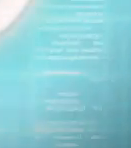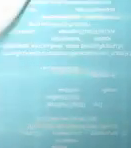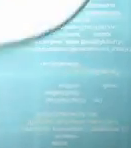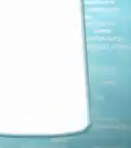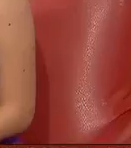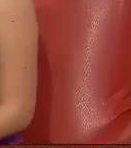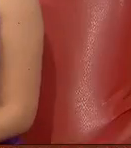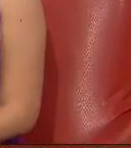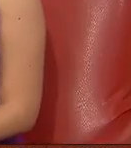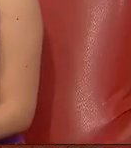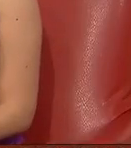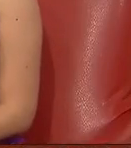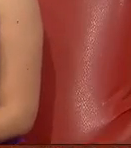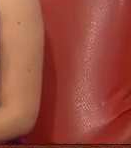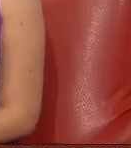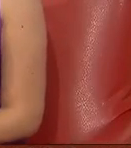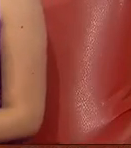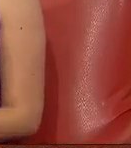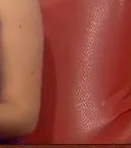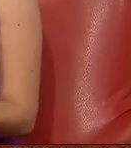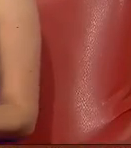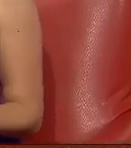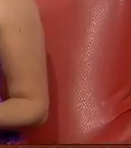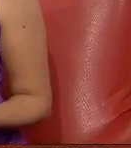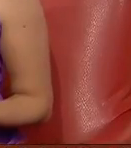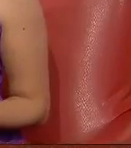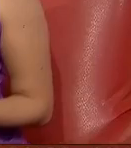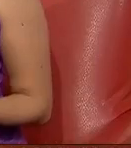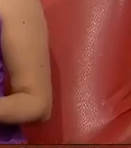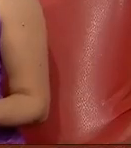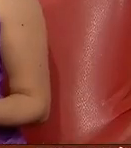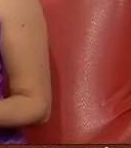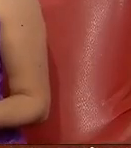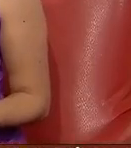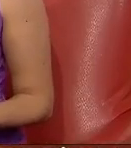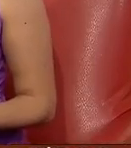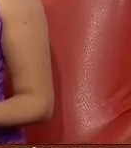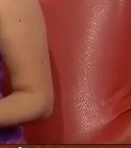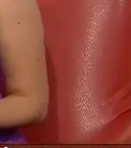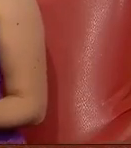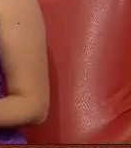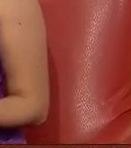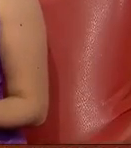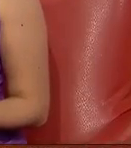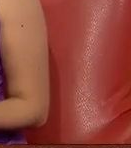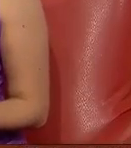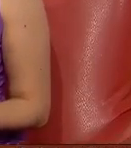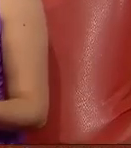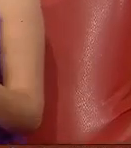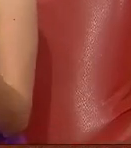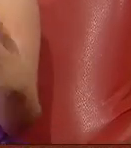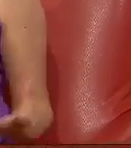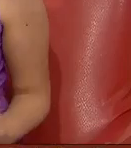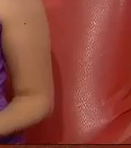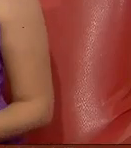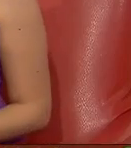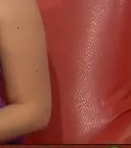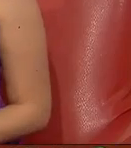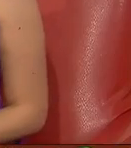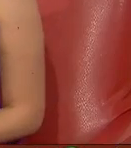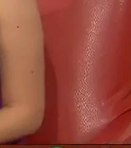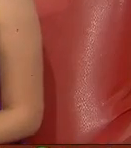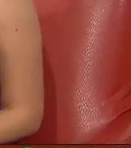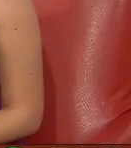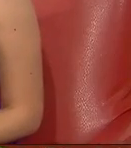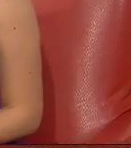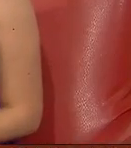cual se concluye que factores como el clima, la contaminación precisamente, o pues el no tener lugares propicios para estar